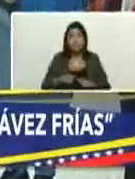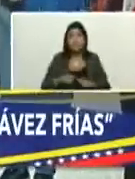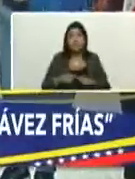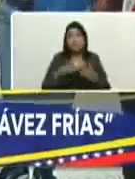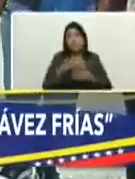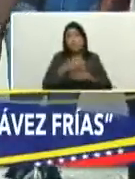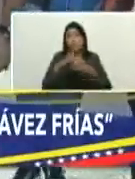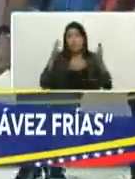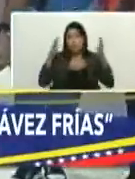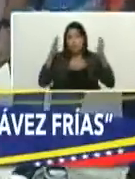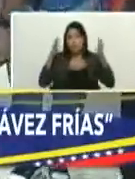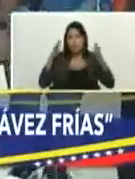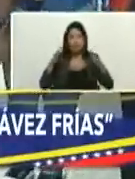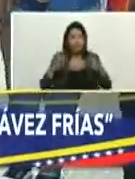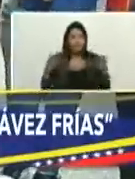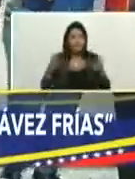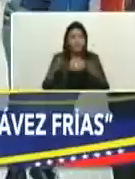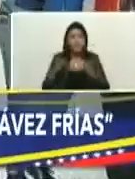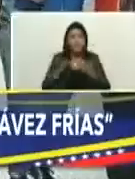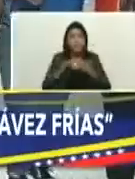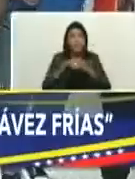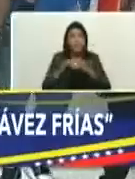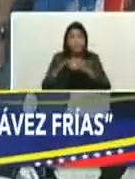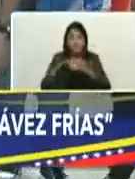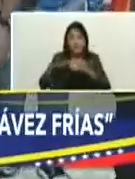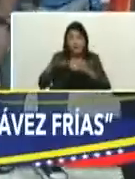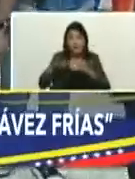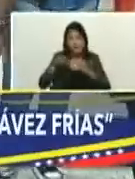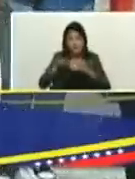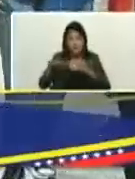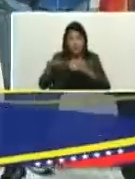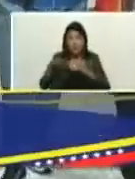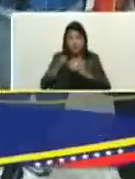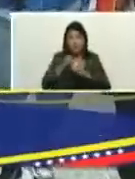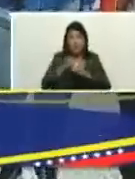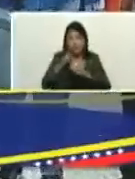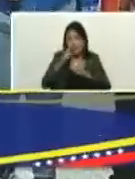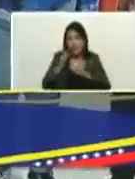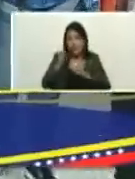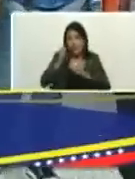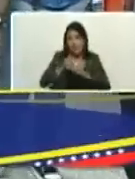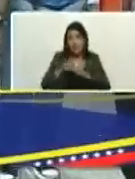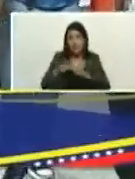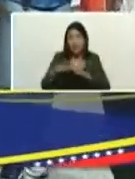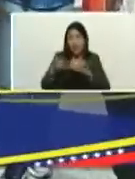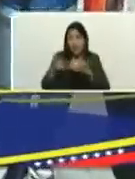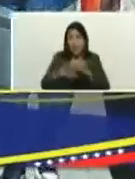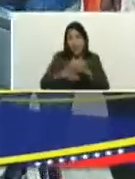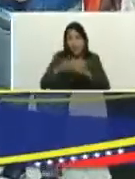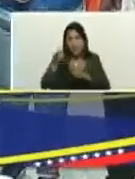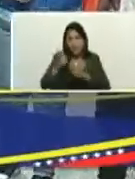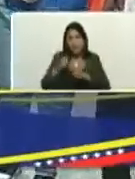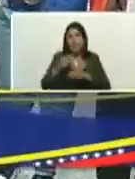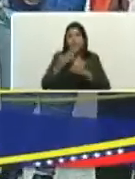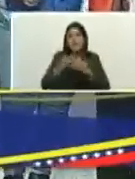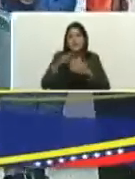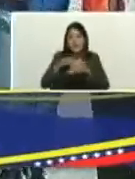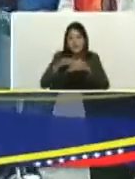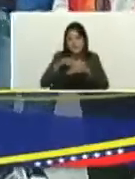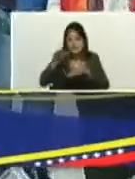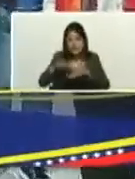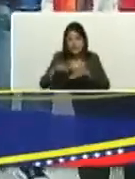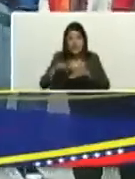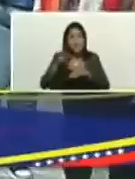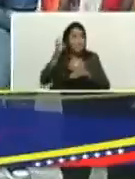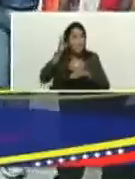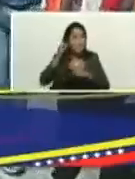para celebrar lo que una comunidad ha estado esperando. Así que gracias, señor presidente, a usted, a la ministra Yelixa Santaella, a